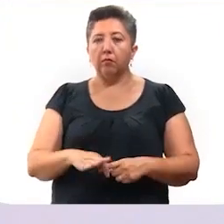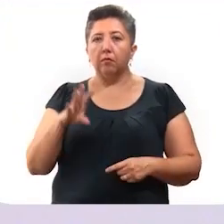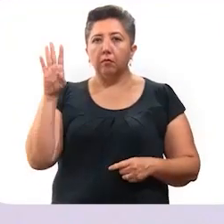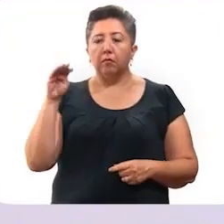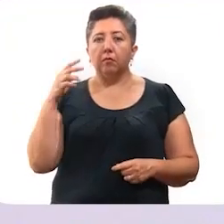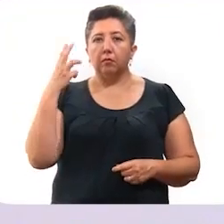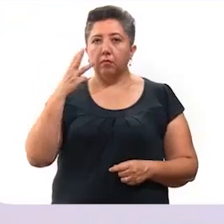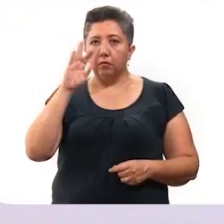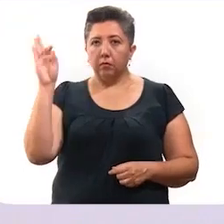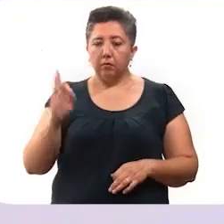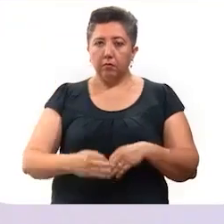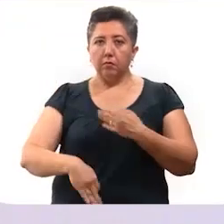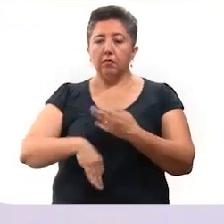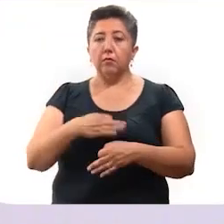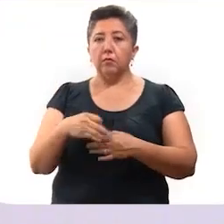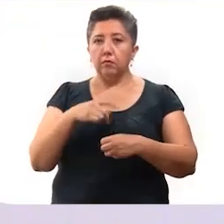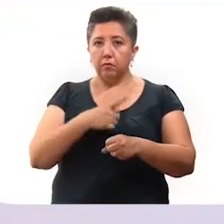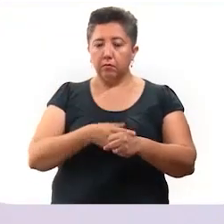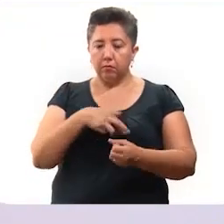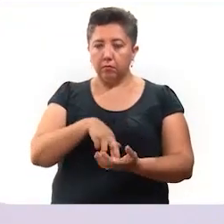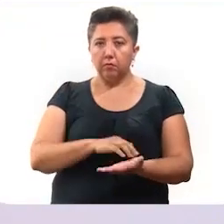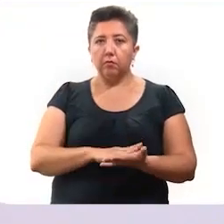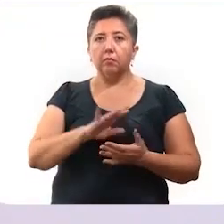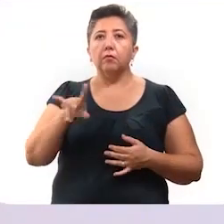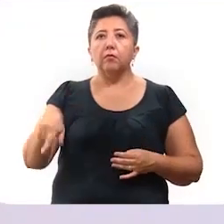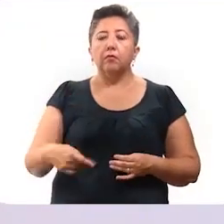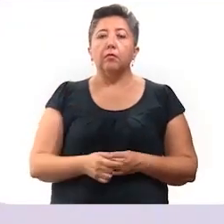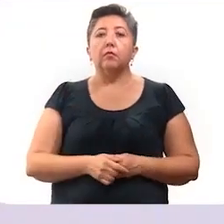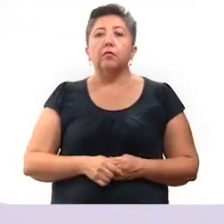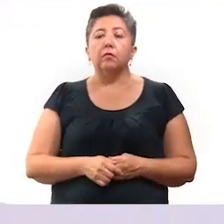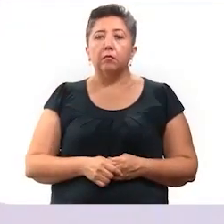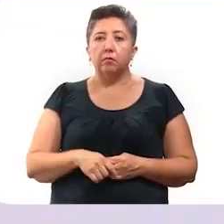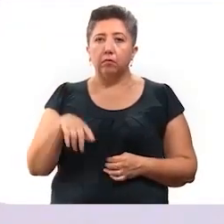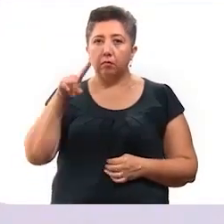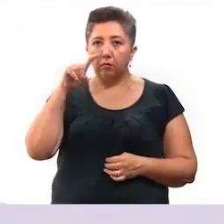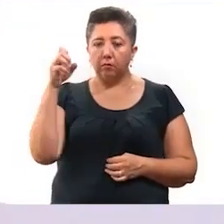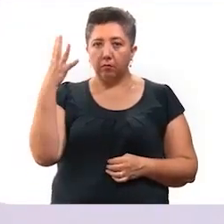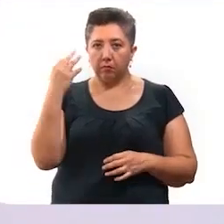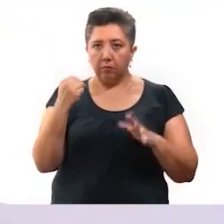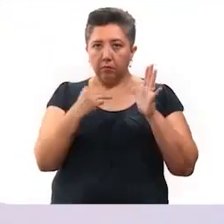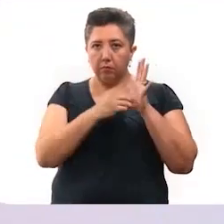representa el 93% del total de contagios registrados, que es